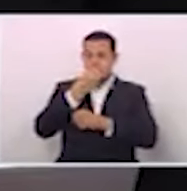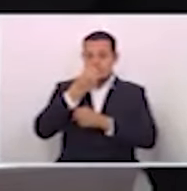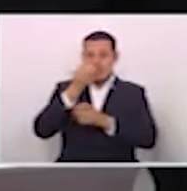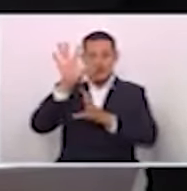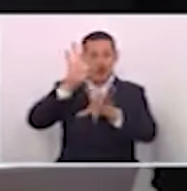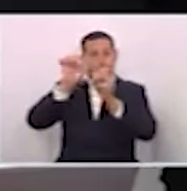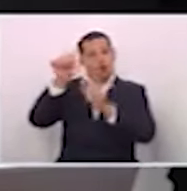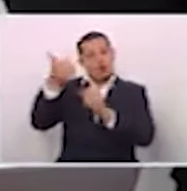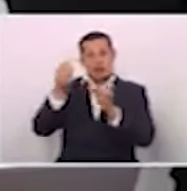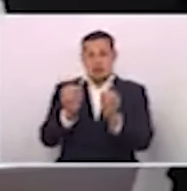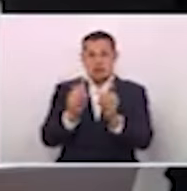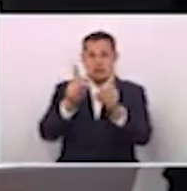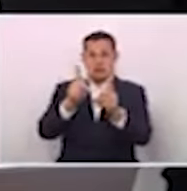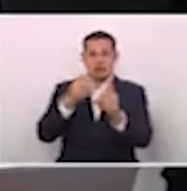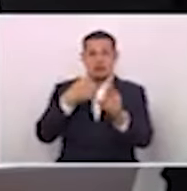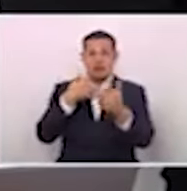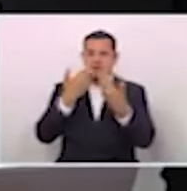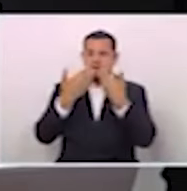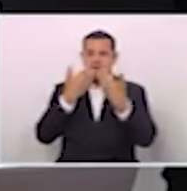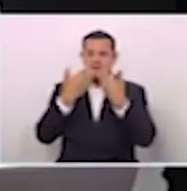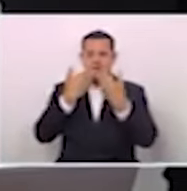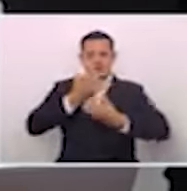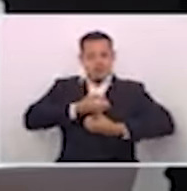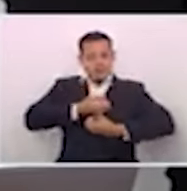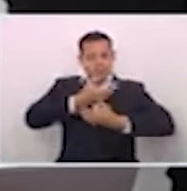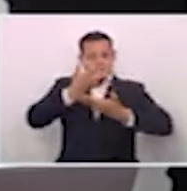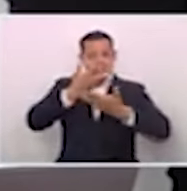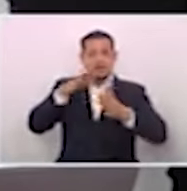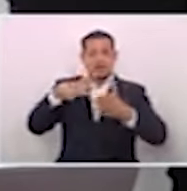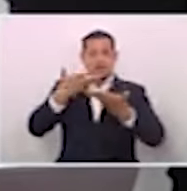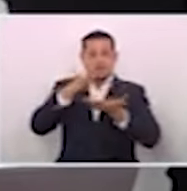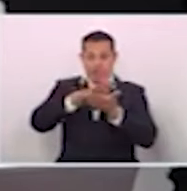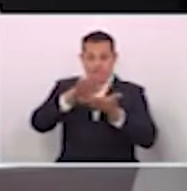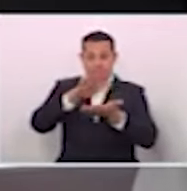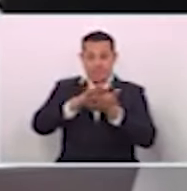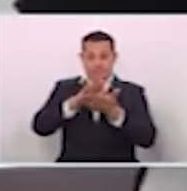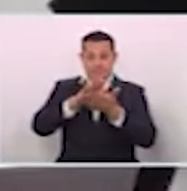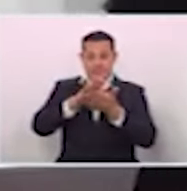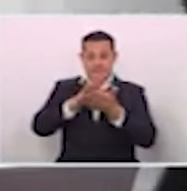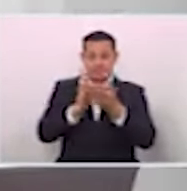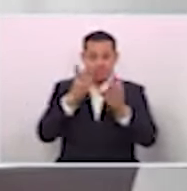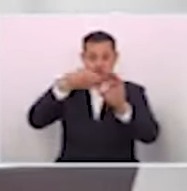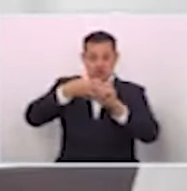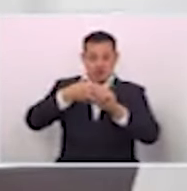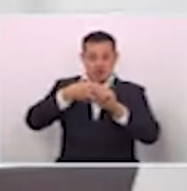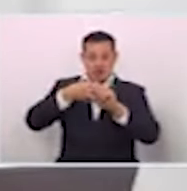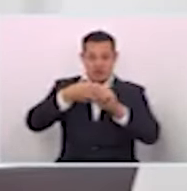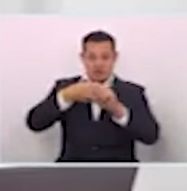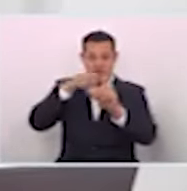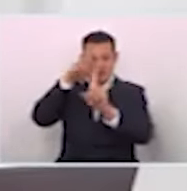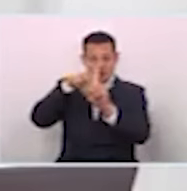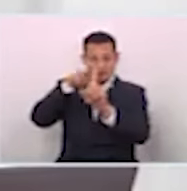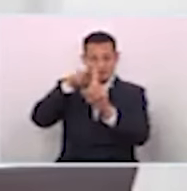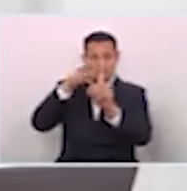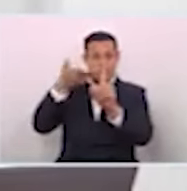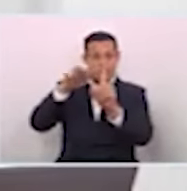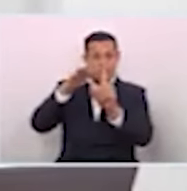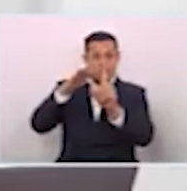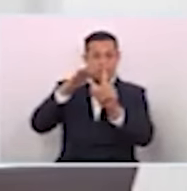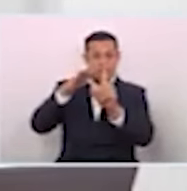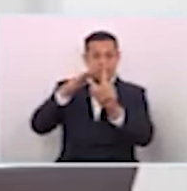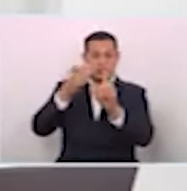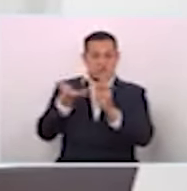algunas otras oportunidades yo ya he expresado de que el consumo Es parte de una de las variables que se utilizan como